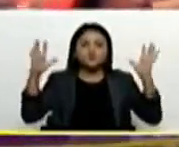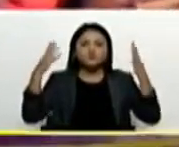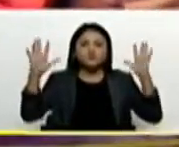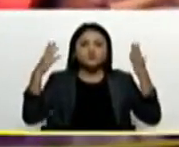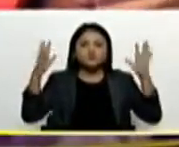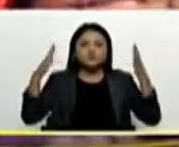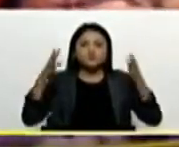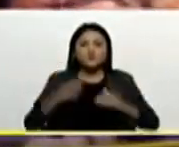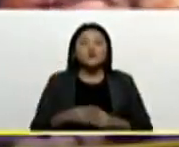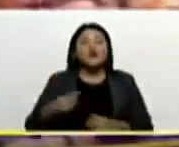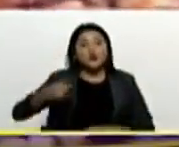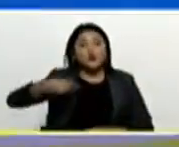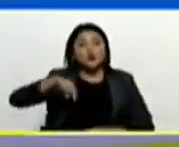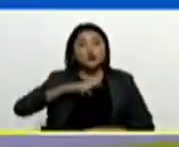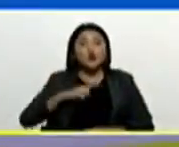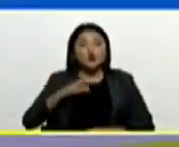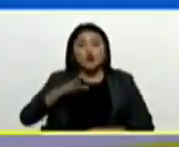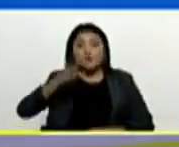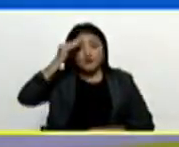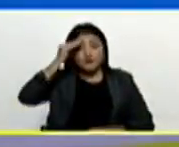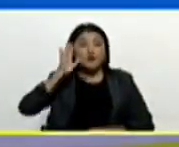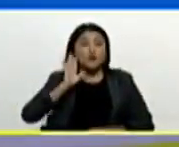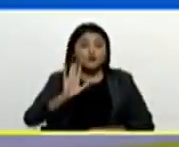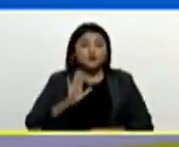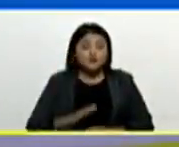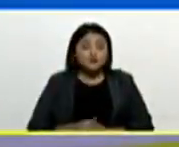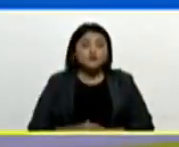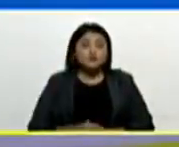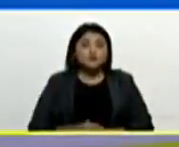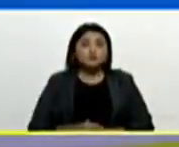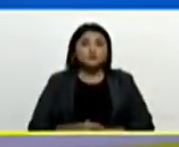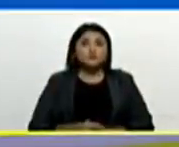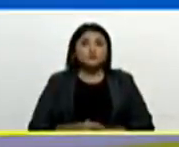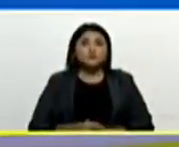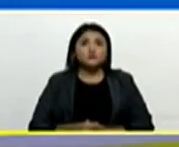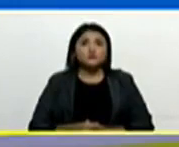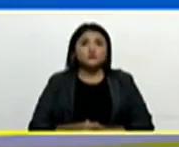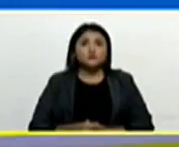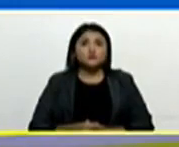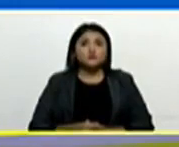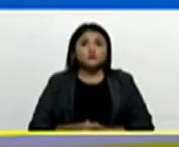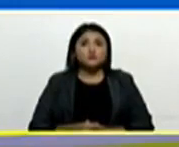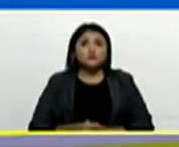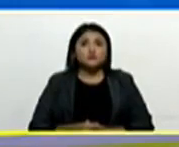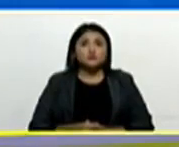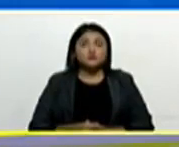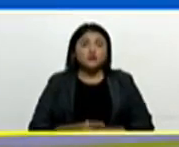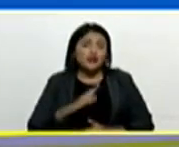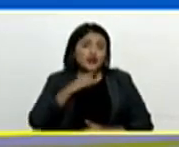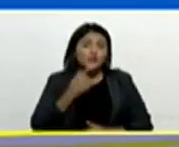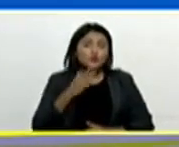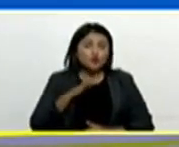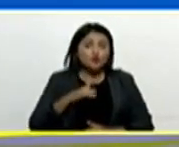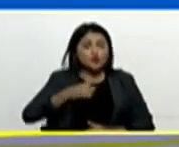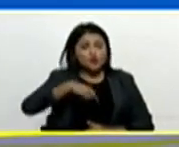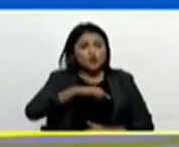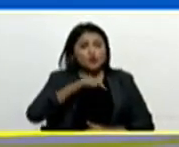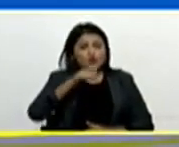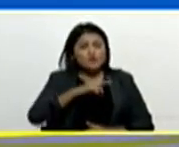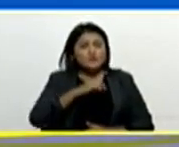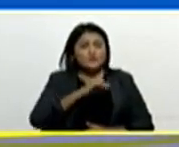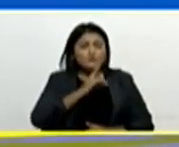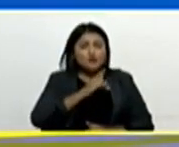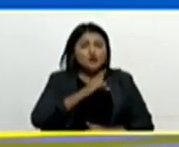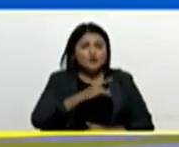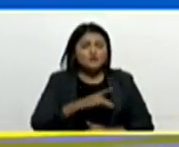Y hemos aprendido a lo largo de la vida de muchos de ellos, el Che Guevara que murió en nuestro país, nos enseñó que